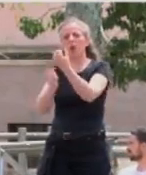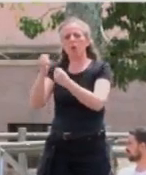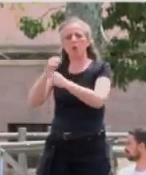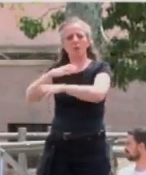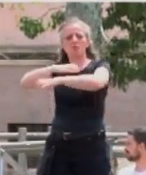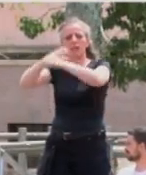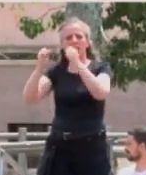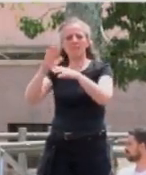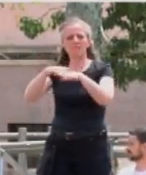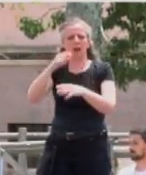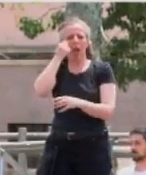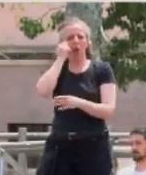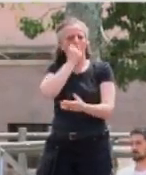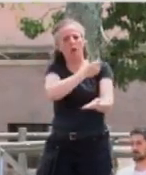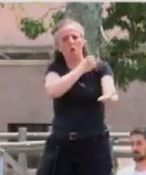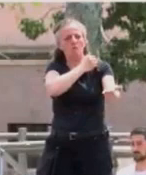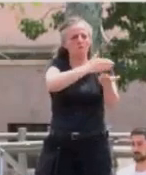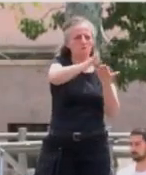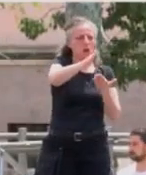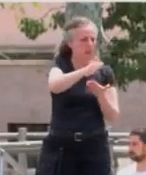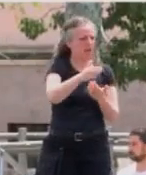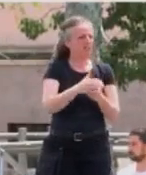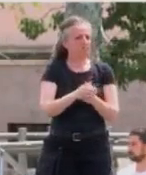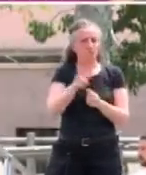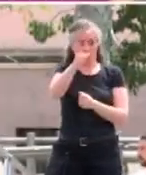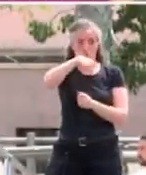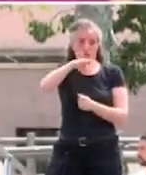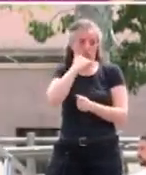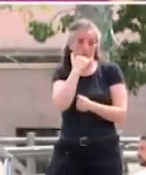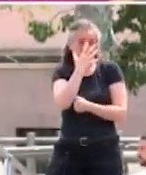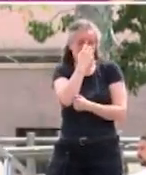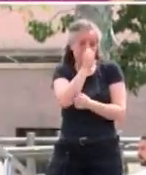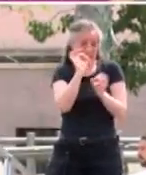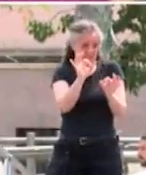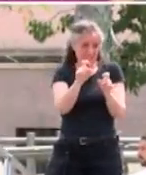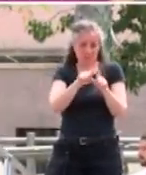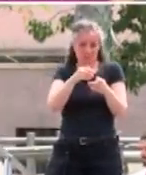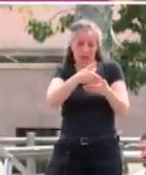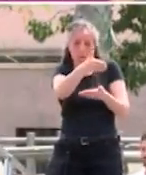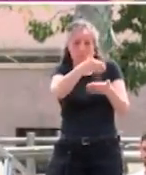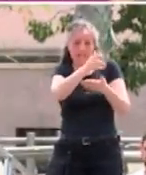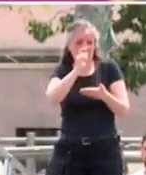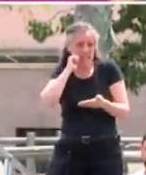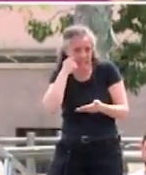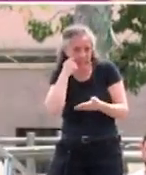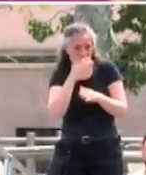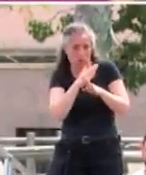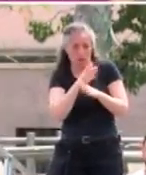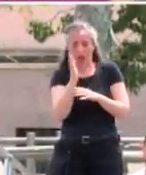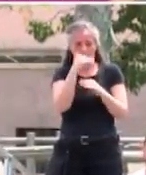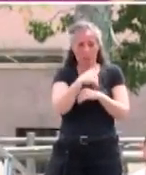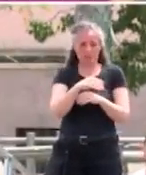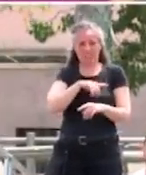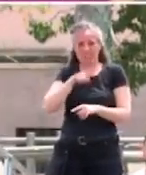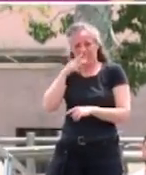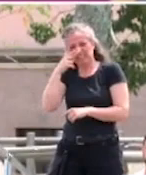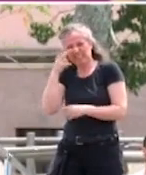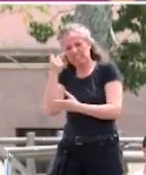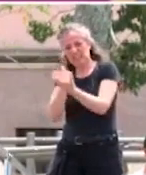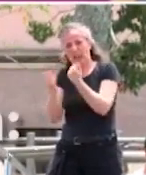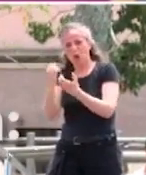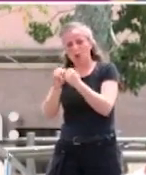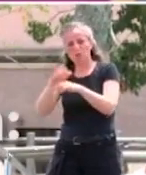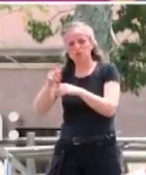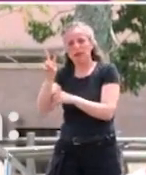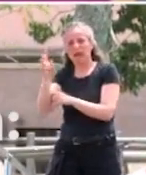Ada Colau del ayuntamiento. Todo el mundo lo entiende, no se oculta en la prensa. Hay intereses económicos detrás de Manuel